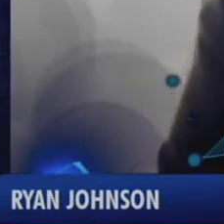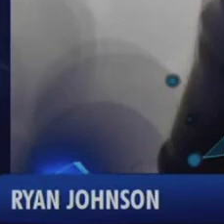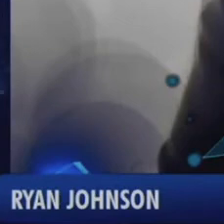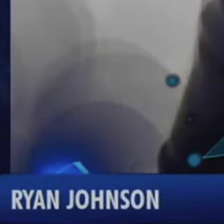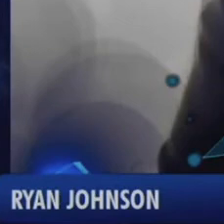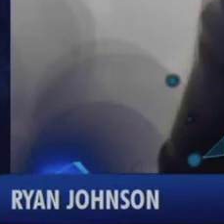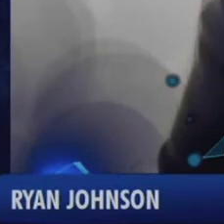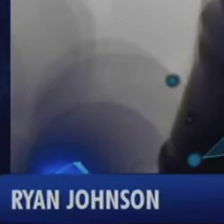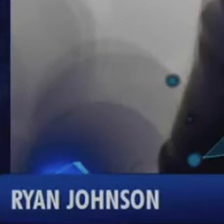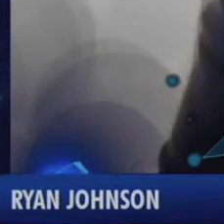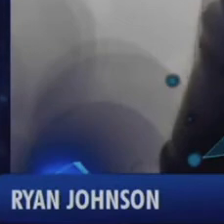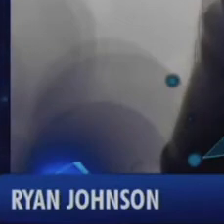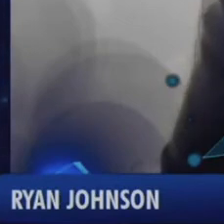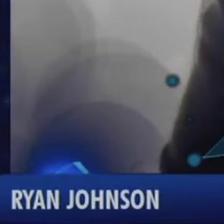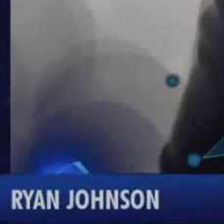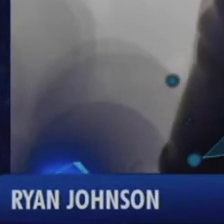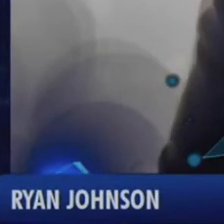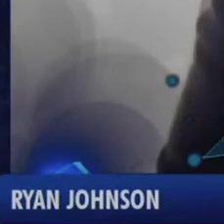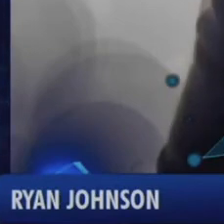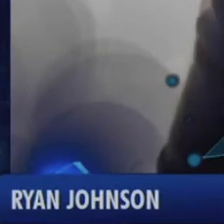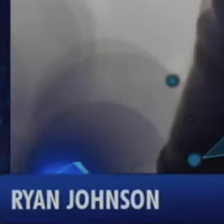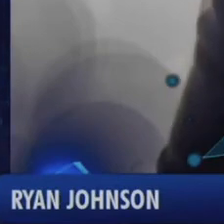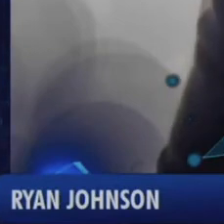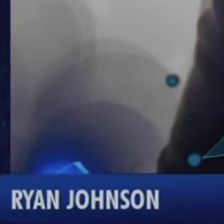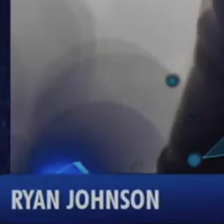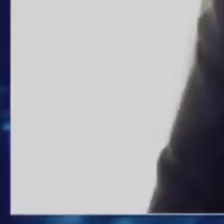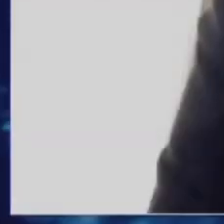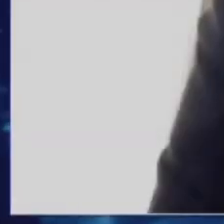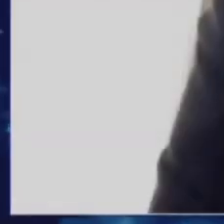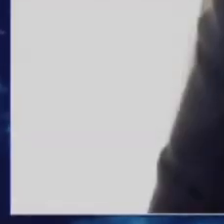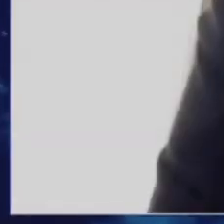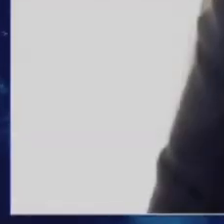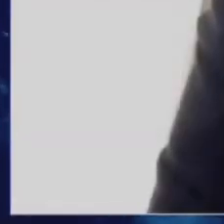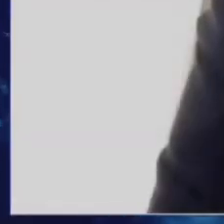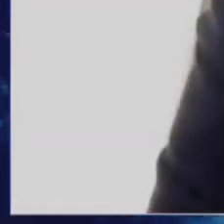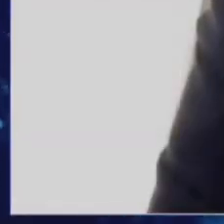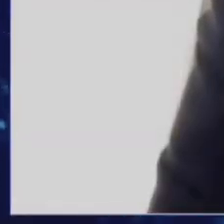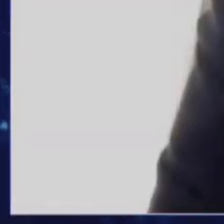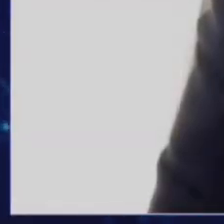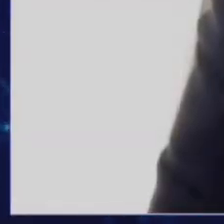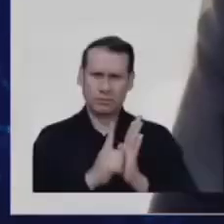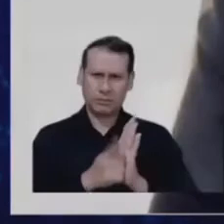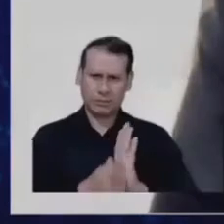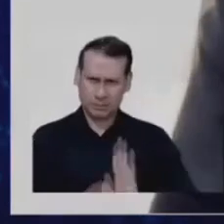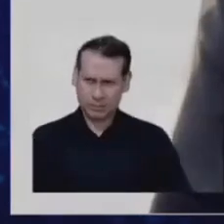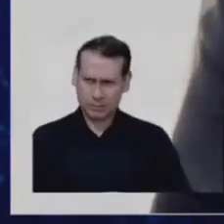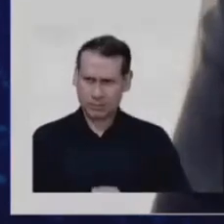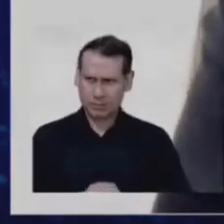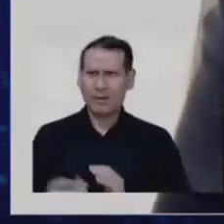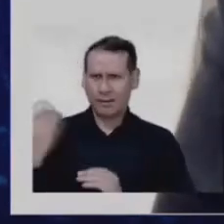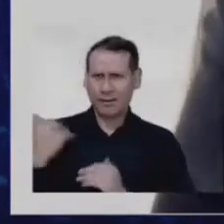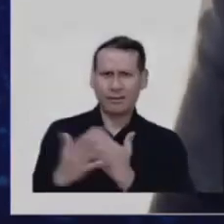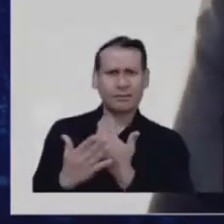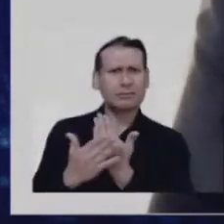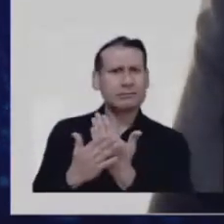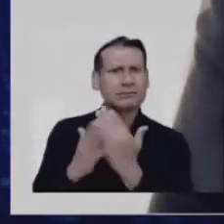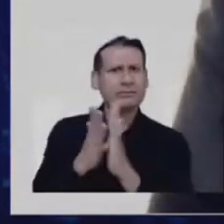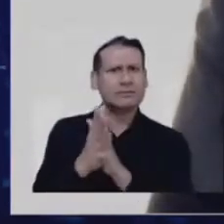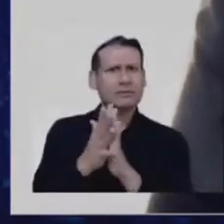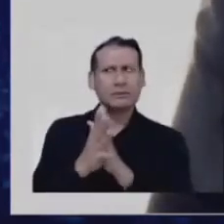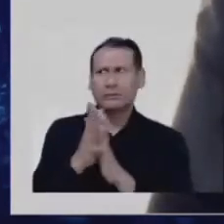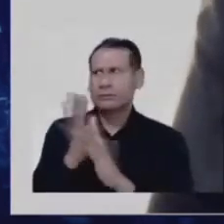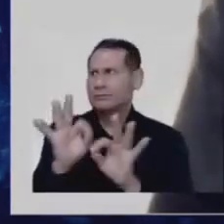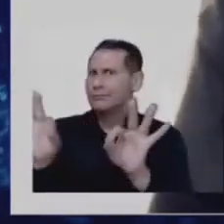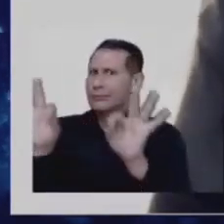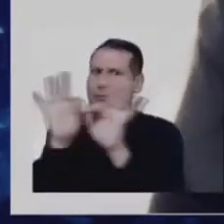megabits por segundo. Y como mencionó Lester, uno de los partners muy importantes para este proyecto ha sido Meta.